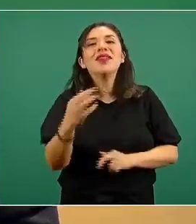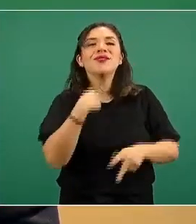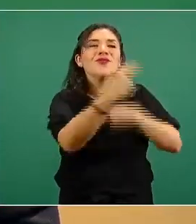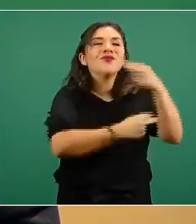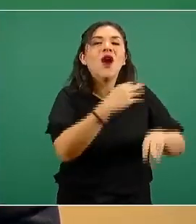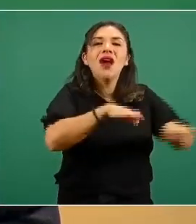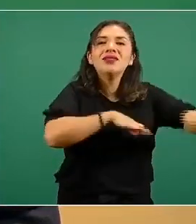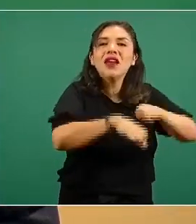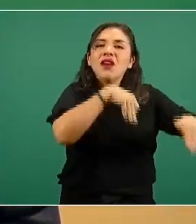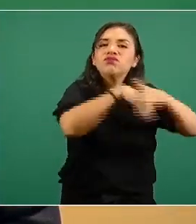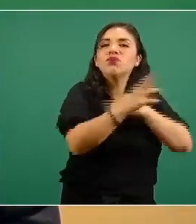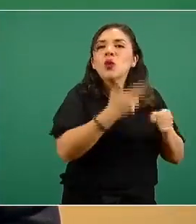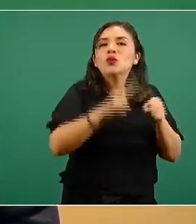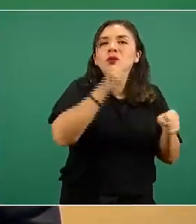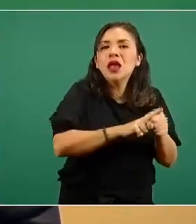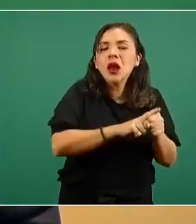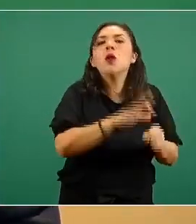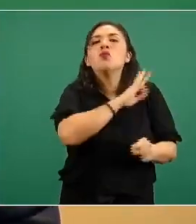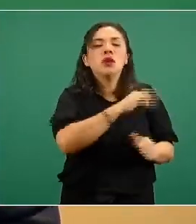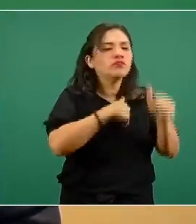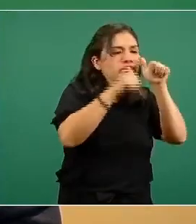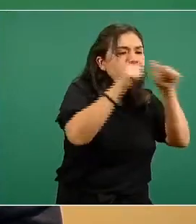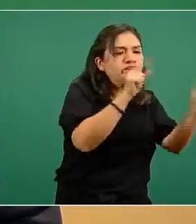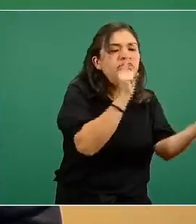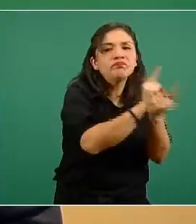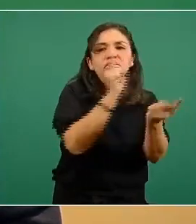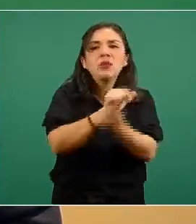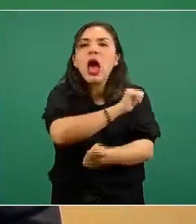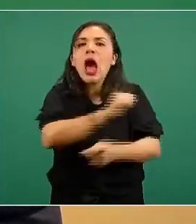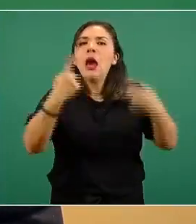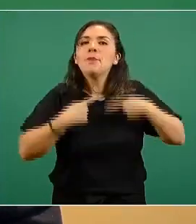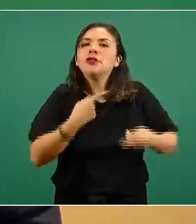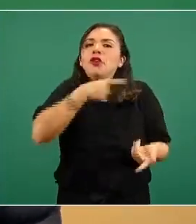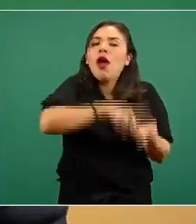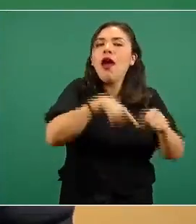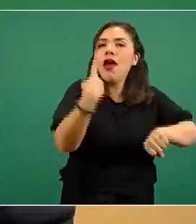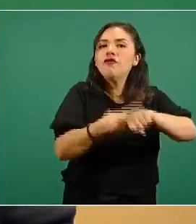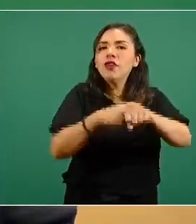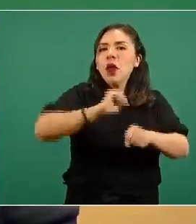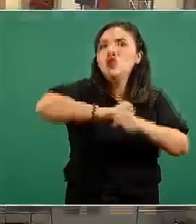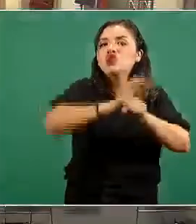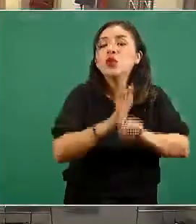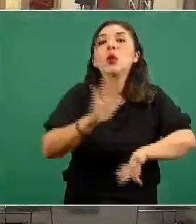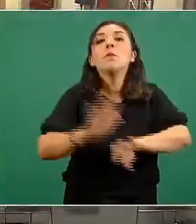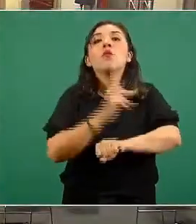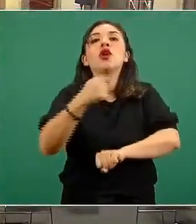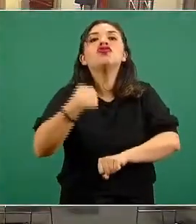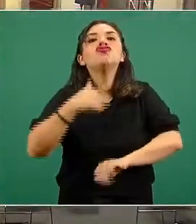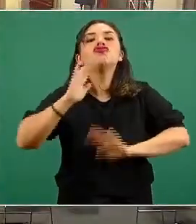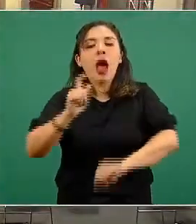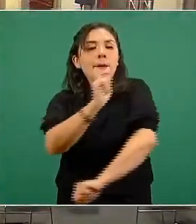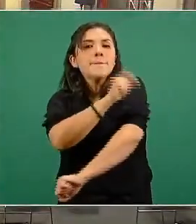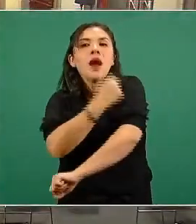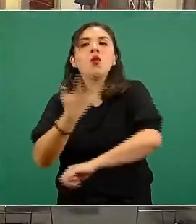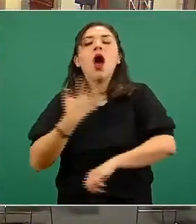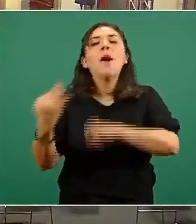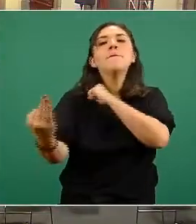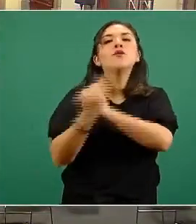a mi trabajo e inclusive poder atender a personas con COVID, dado que mi riesgo se mitiga lo